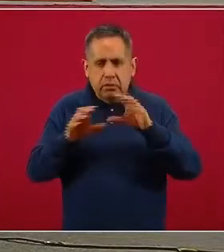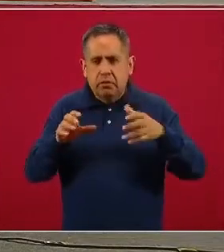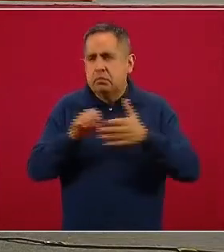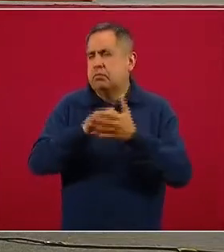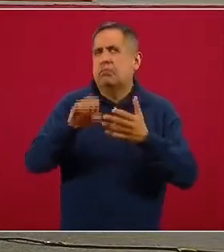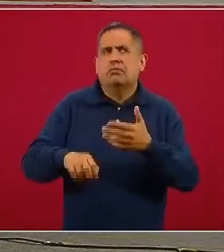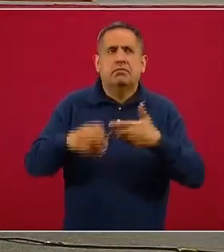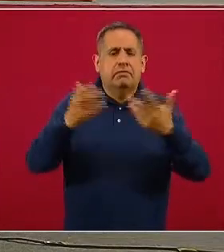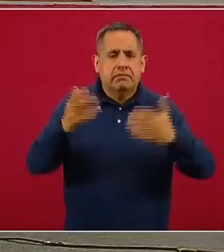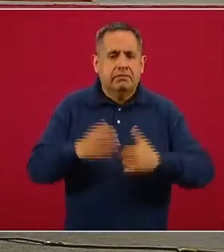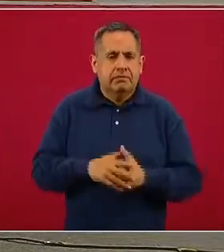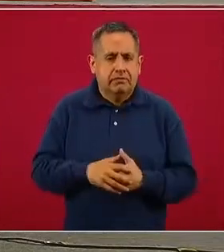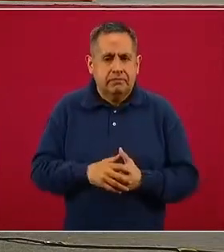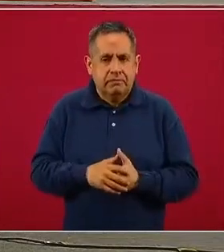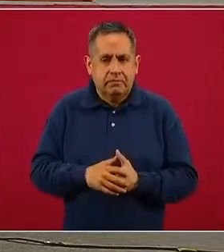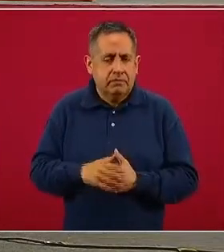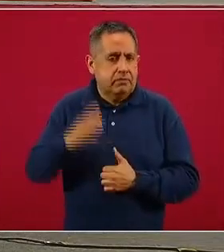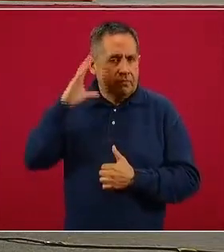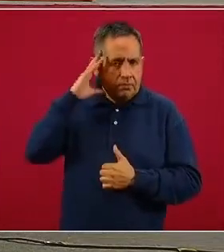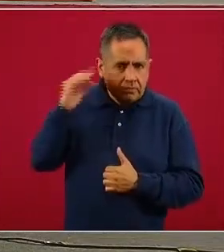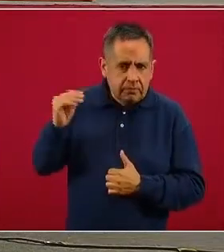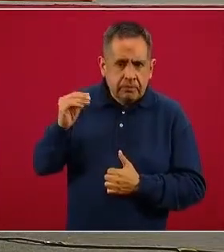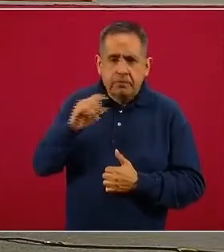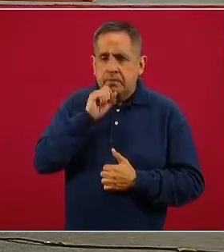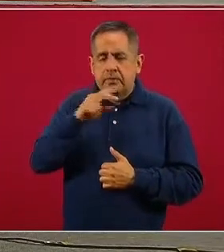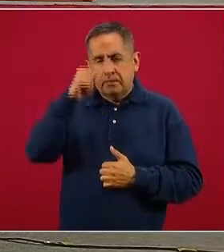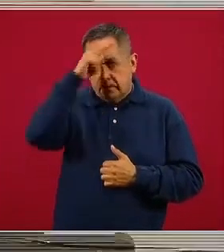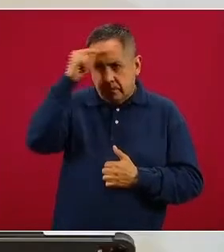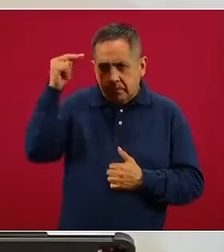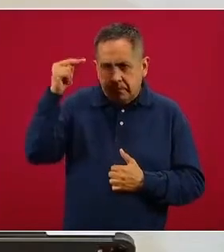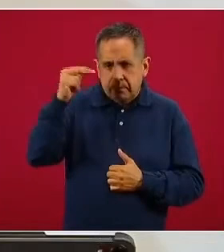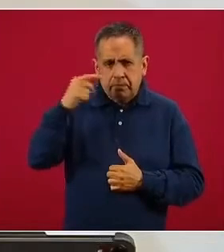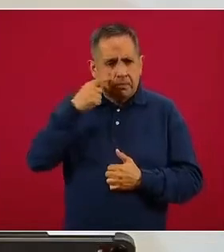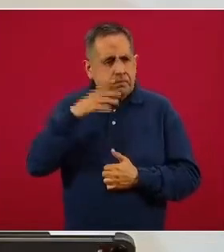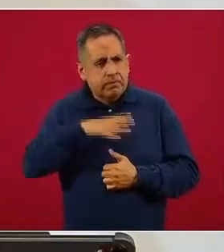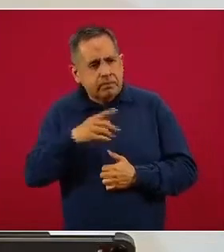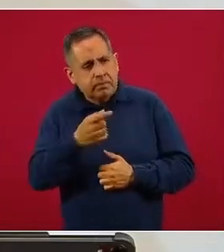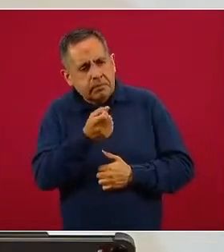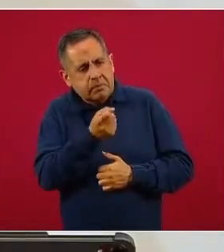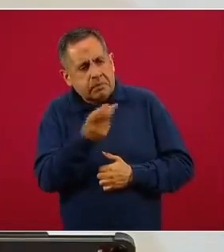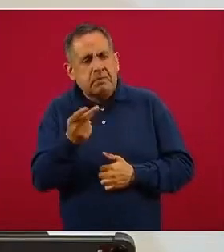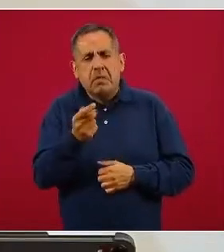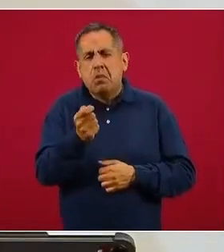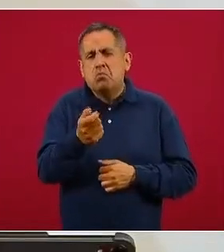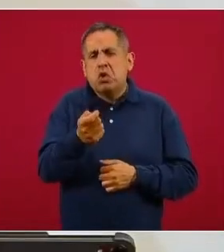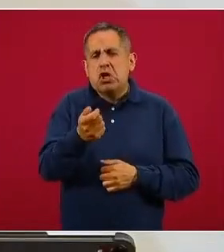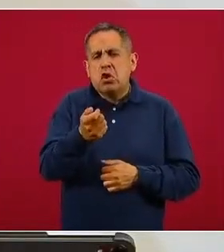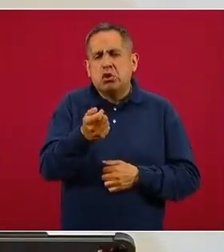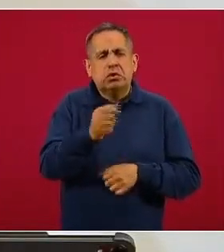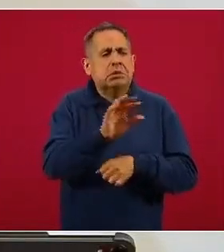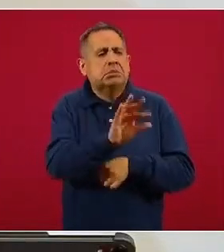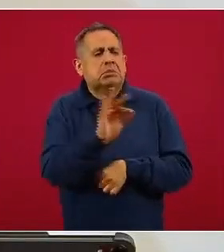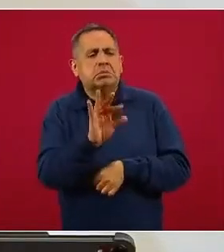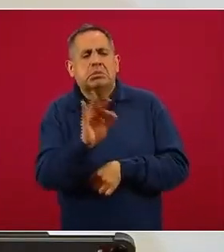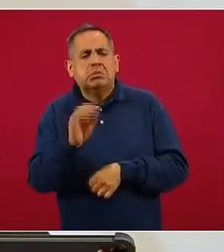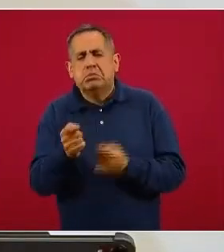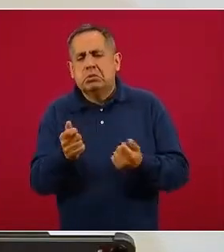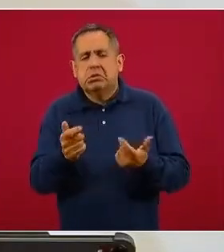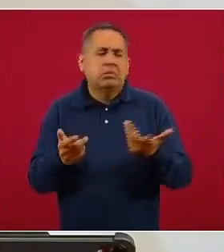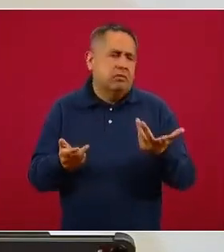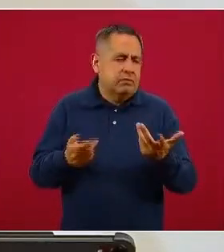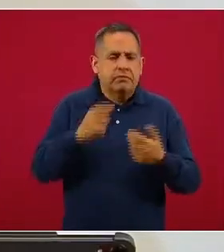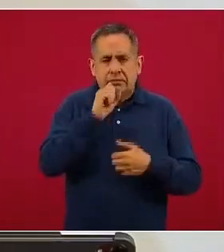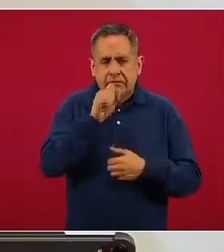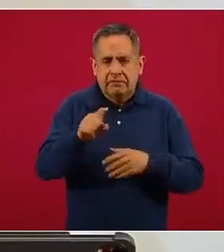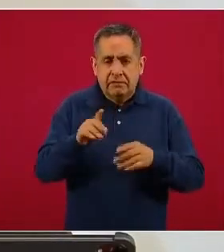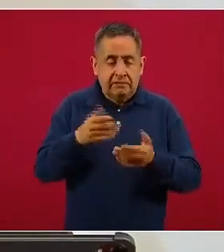puede ser Colima, también Nayarit, que veíamos que tenían tal vez pocas unidades preseleccionadas, y por eso